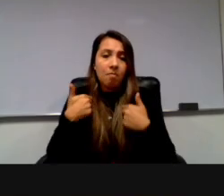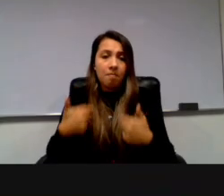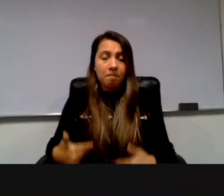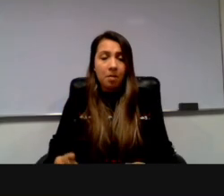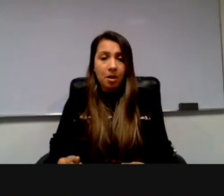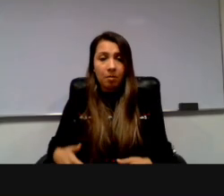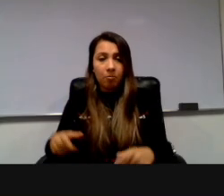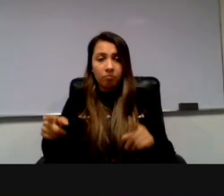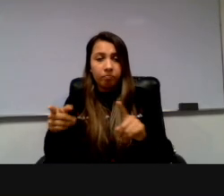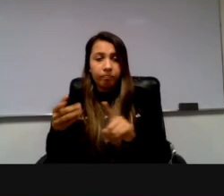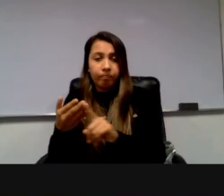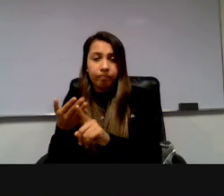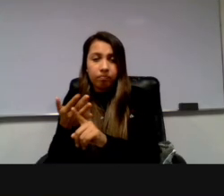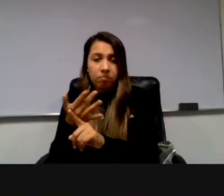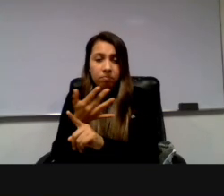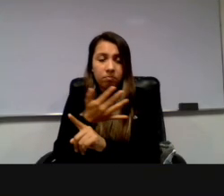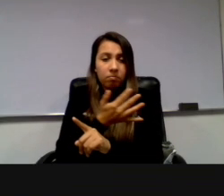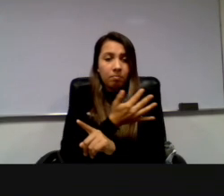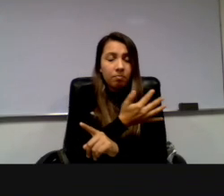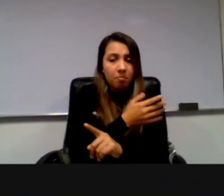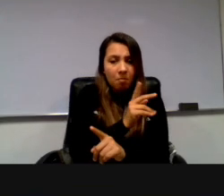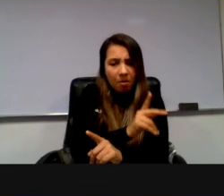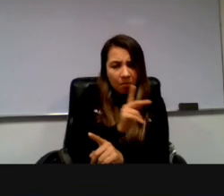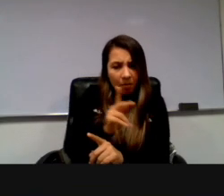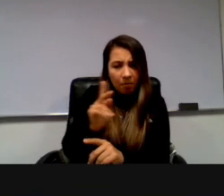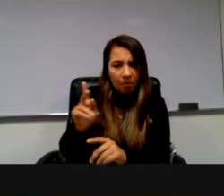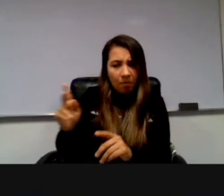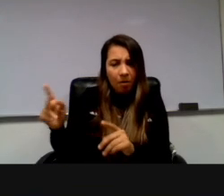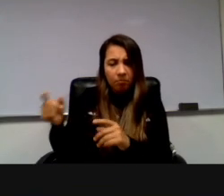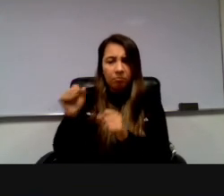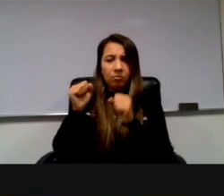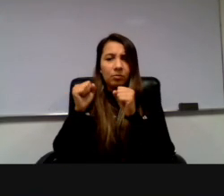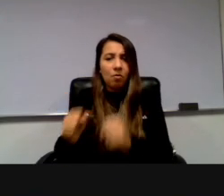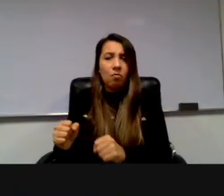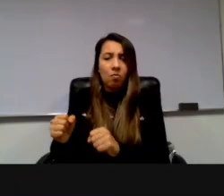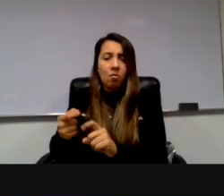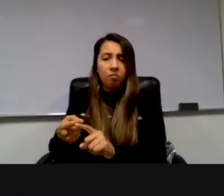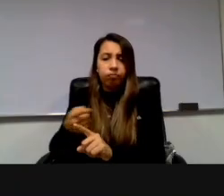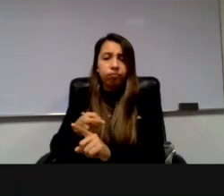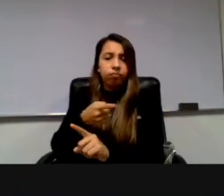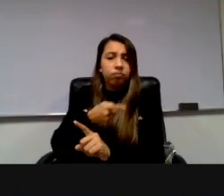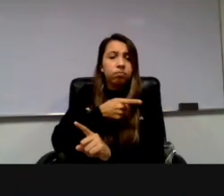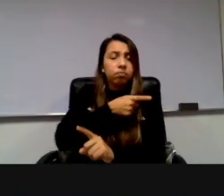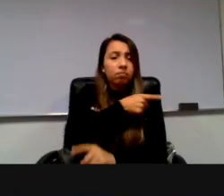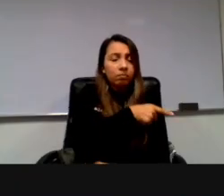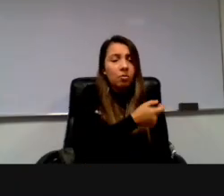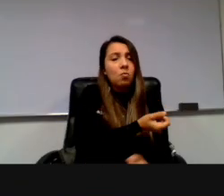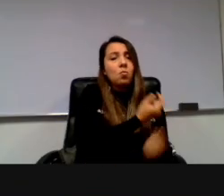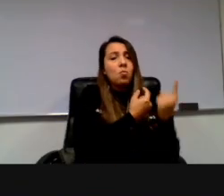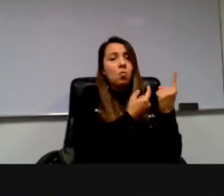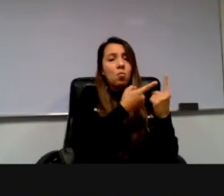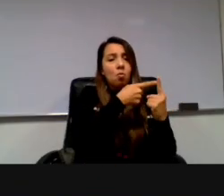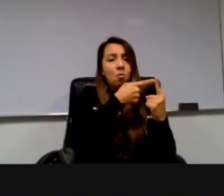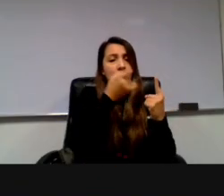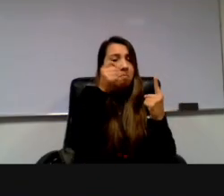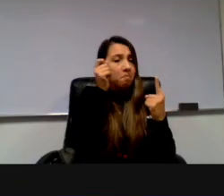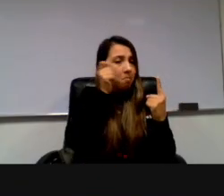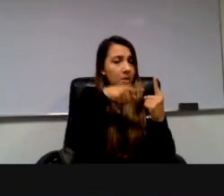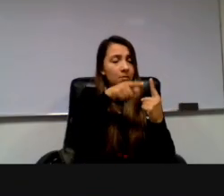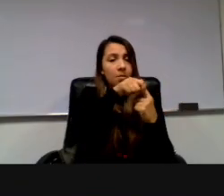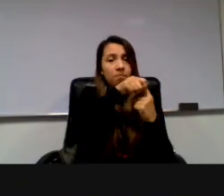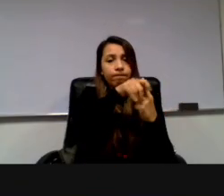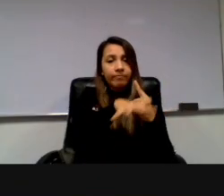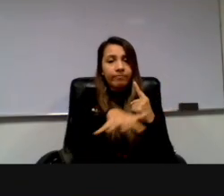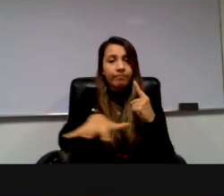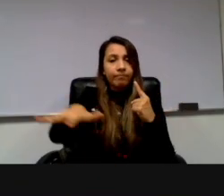última instancia de un ancestro común universal. Y esta idea es tan importante para la teoría de